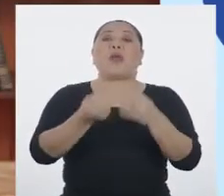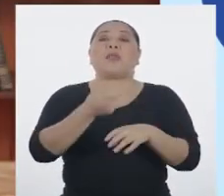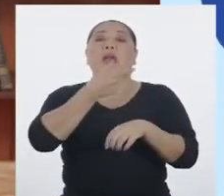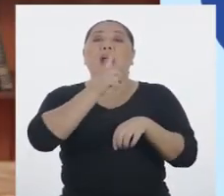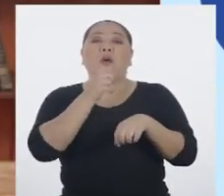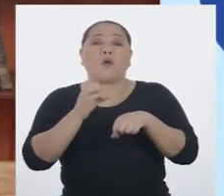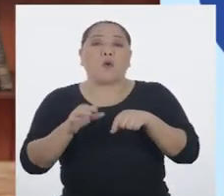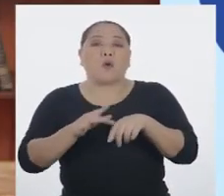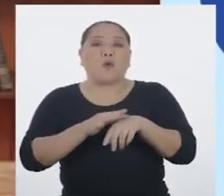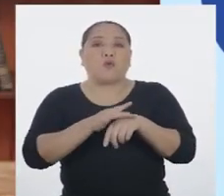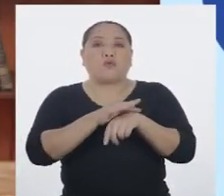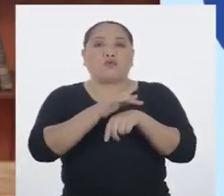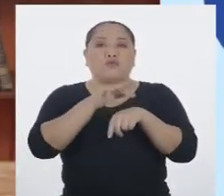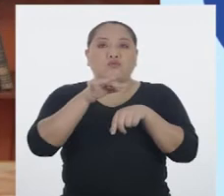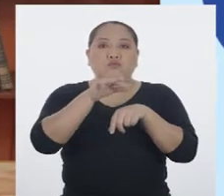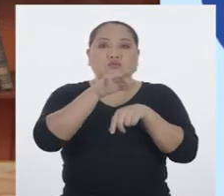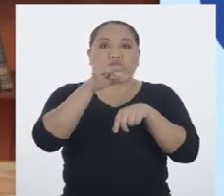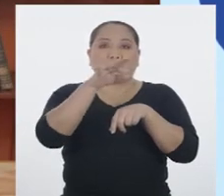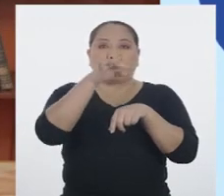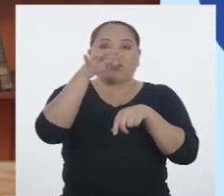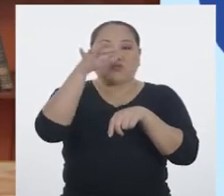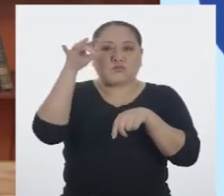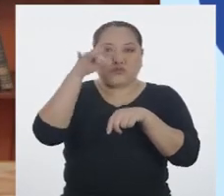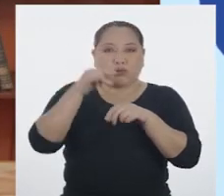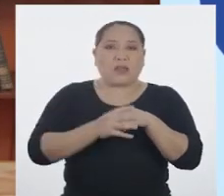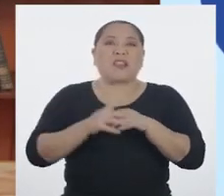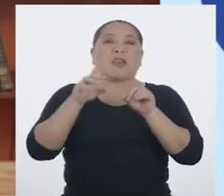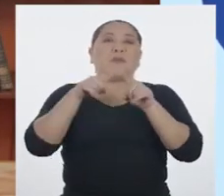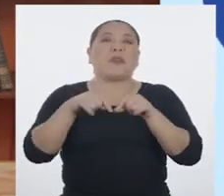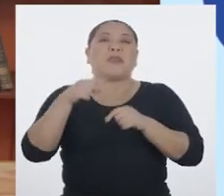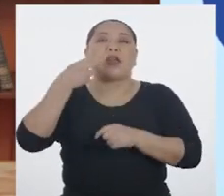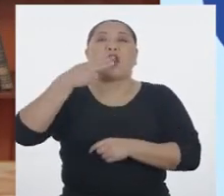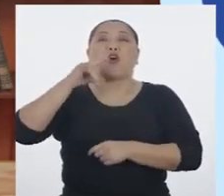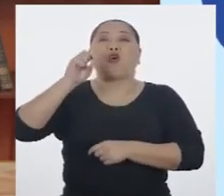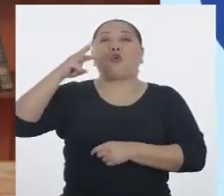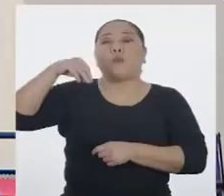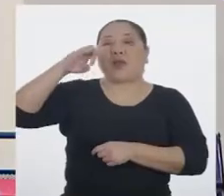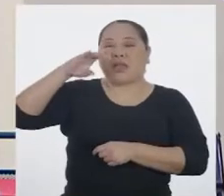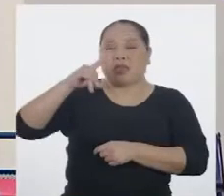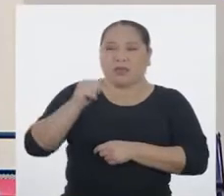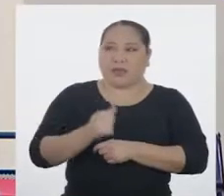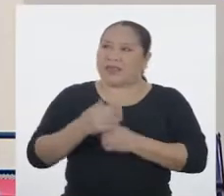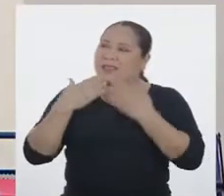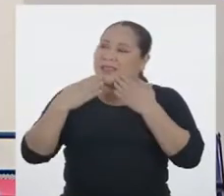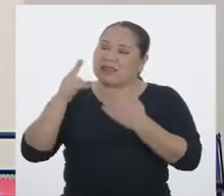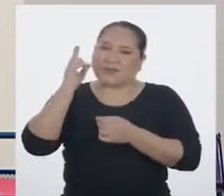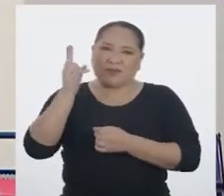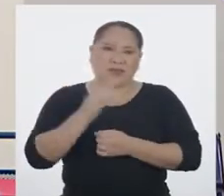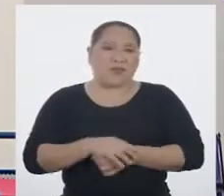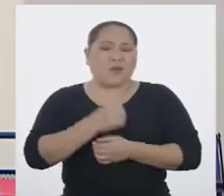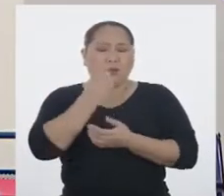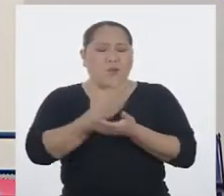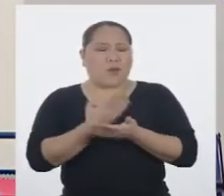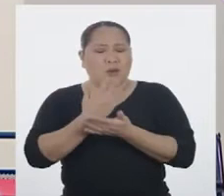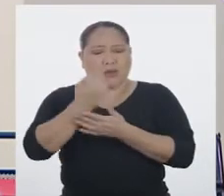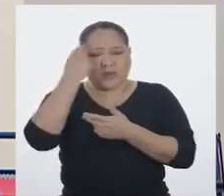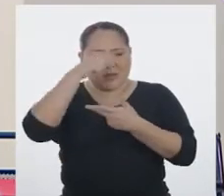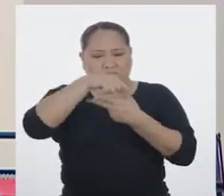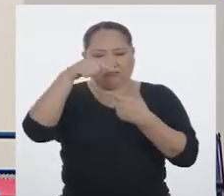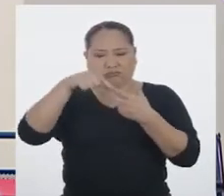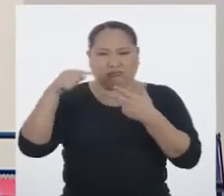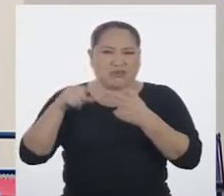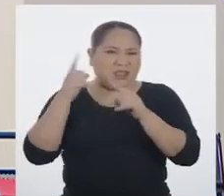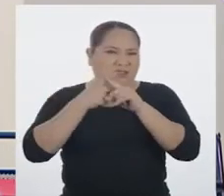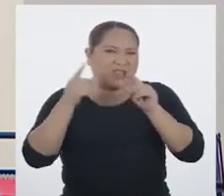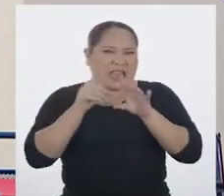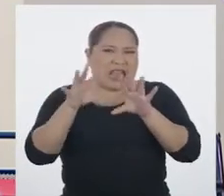la cantidad de agua que se evapora, de la temperatura del aire y de la humedad relativa. Muchas gracias, profesora. Ha sido bueno entender los